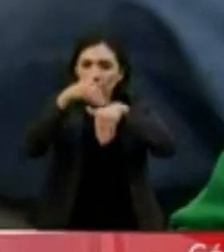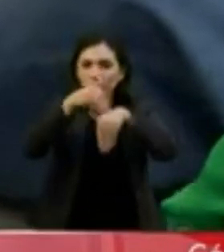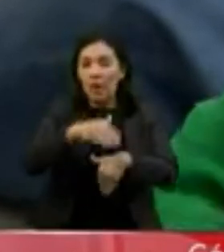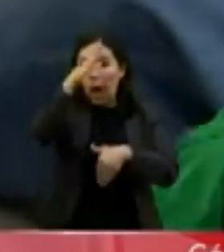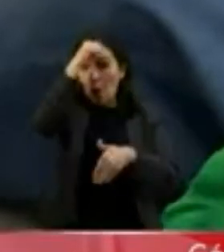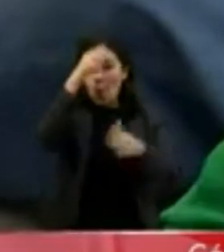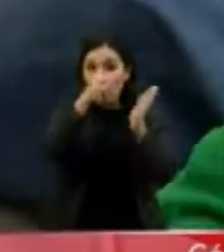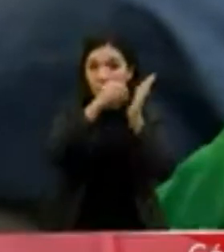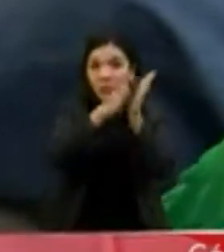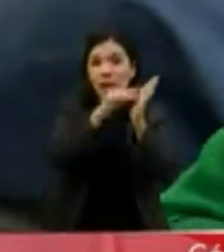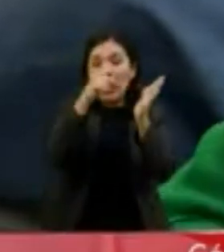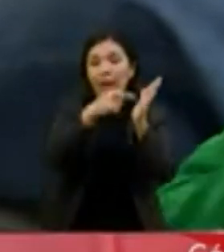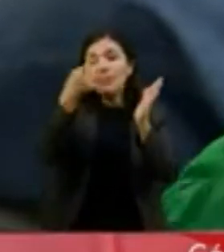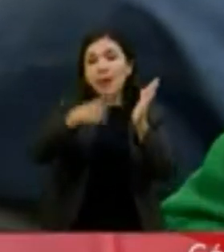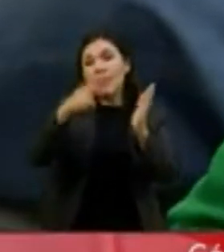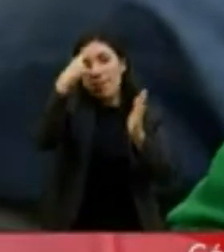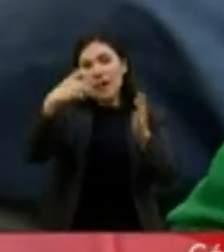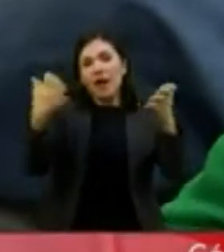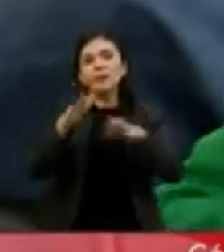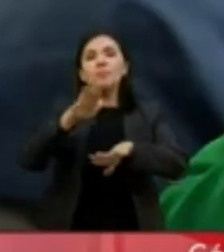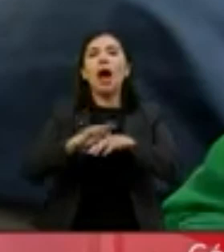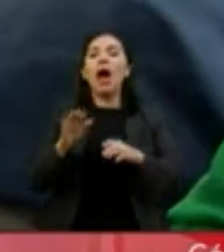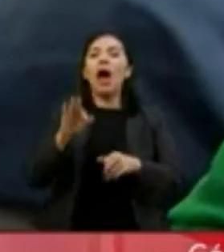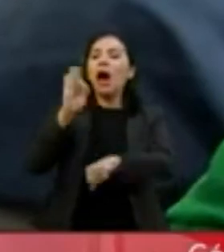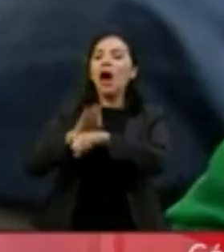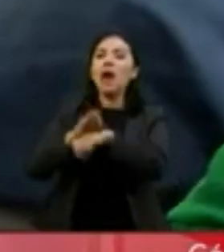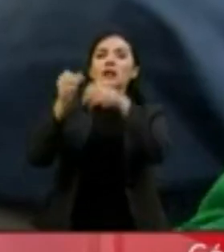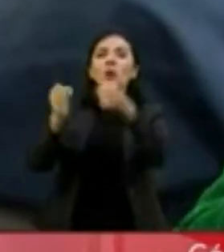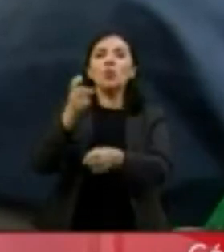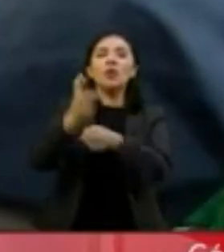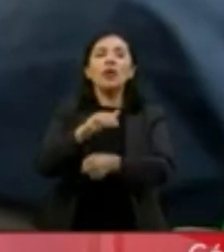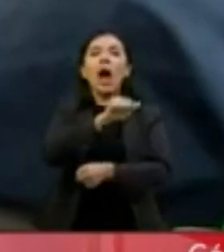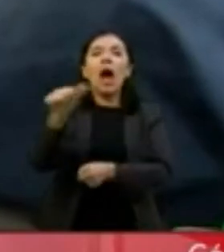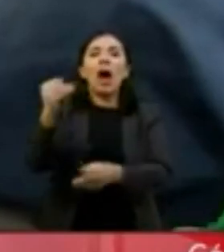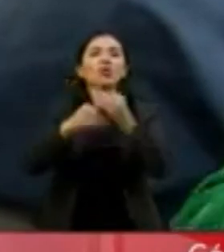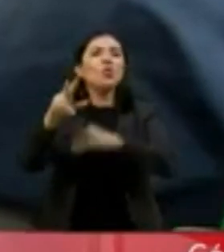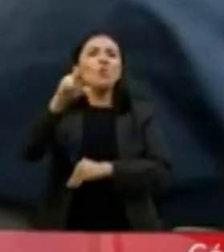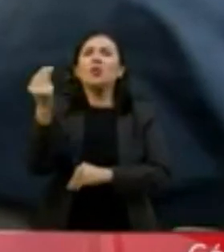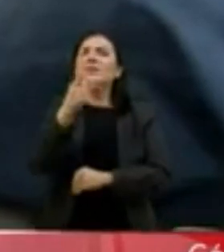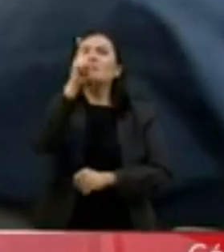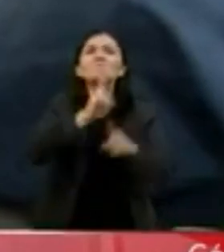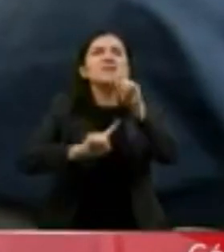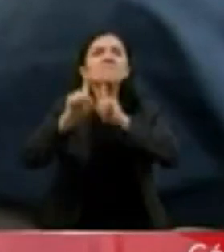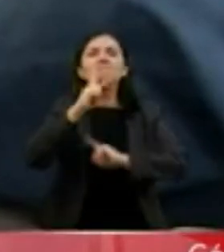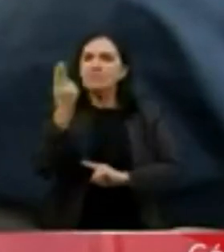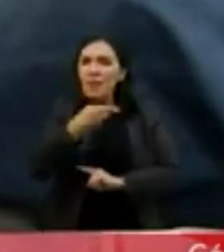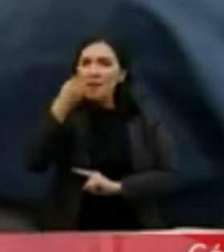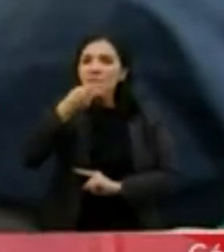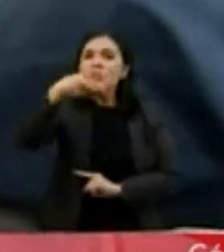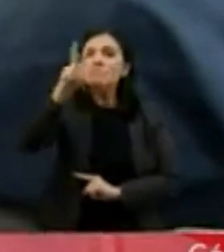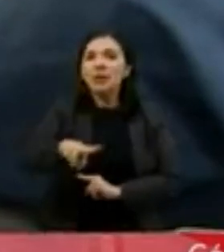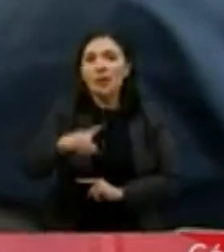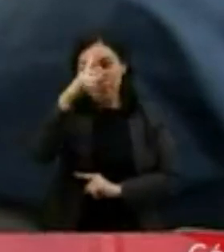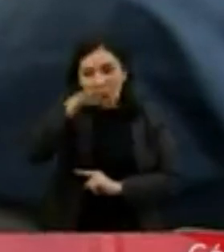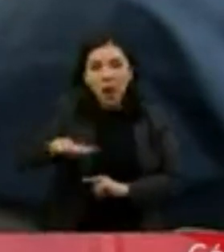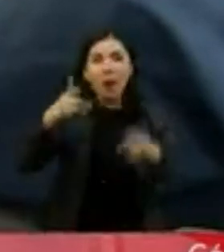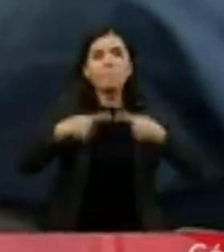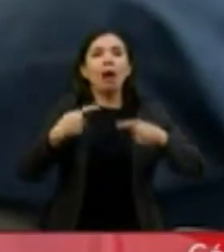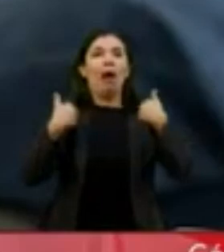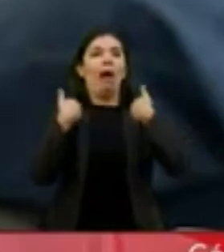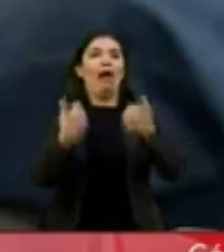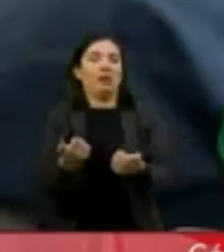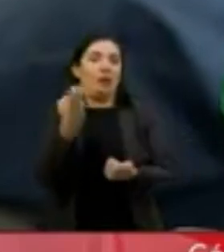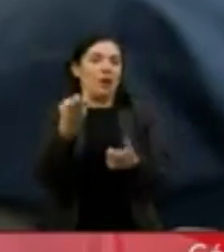establezca para darle la certeza jurídica a los elementos y no mentirles porque hay que hablar con la verdad al Gran pueblo de México es